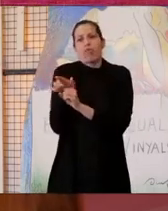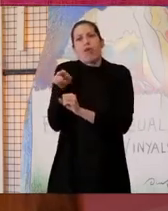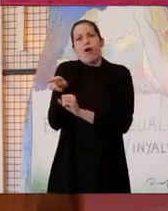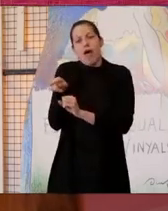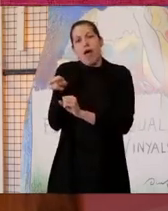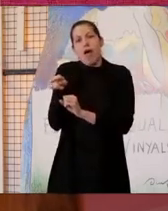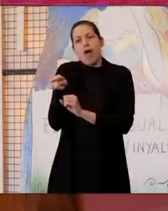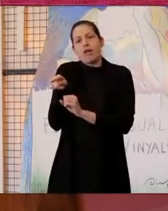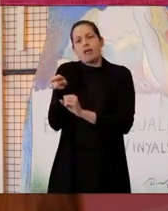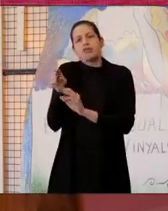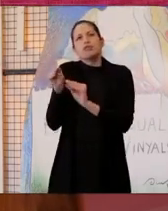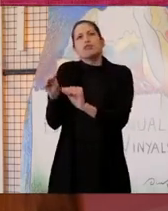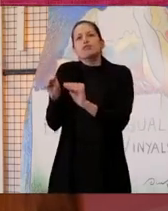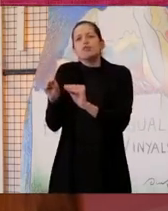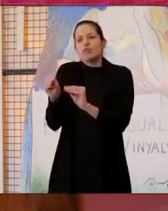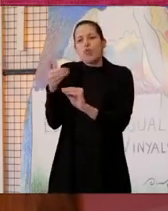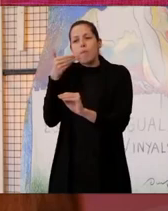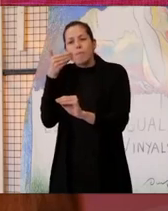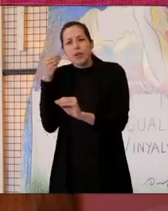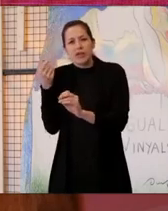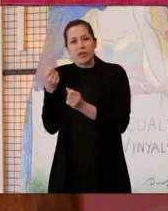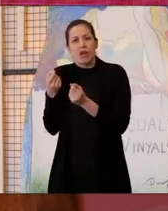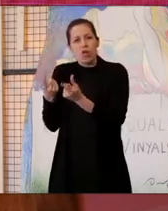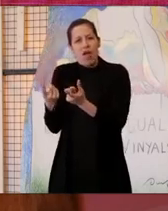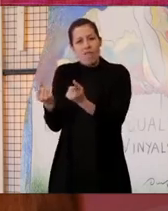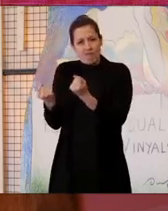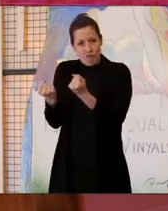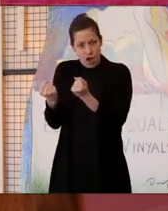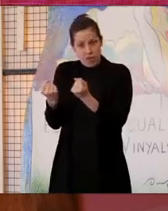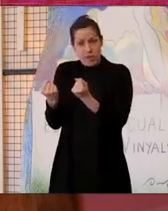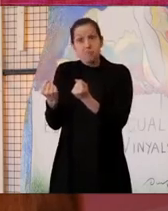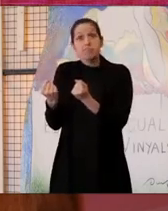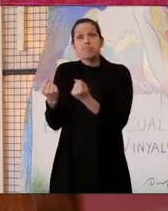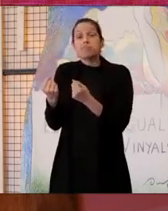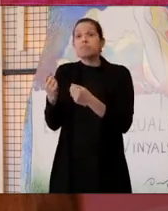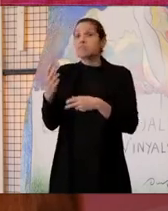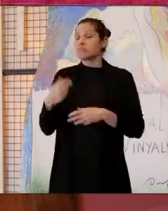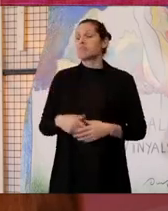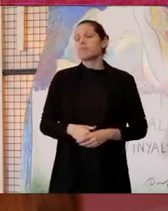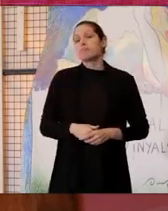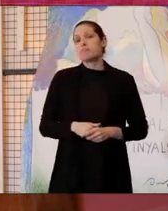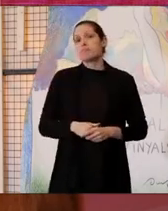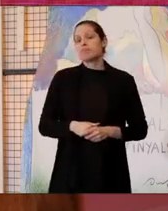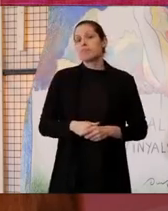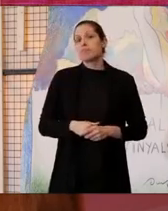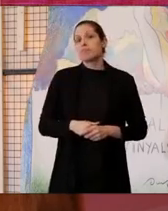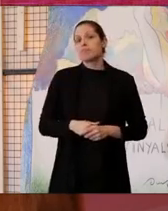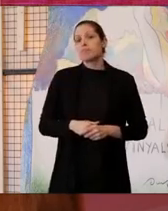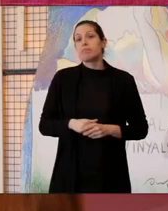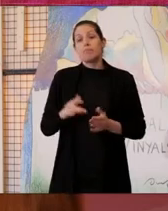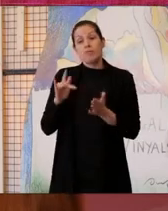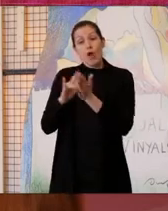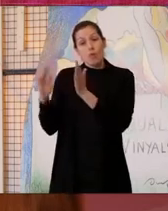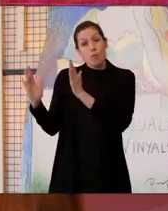su personalidad su prestigio y al acabar el acabar los momentos